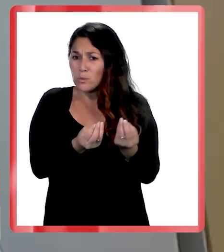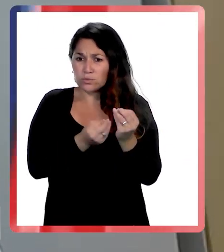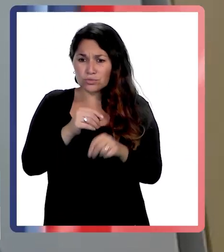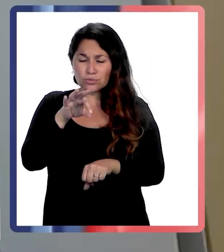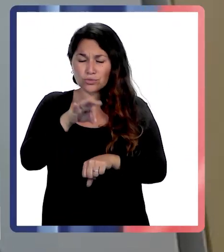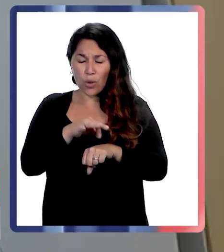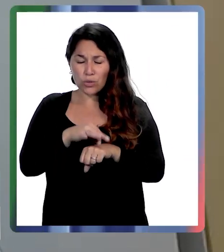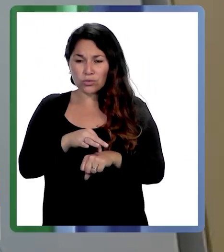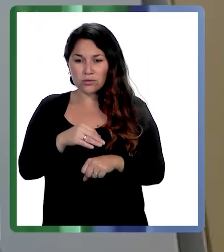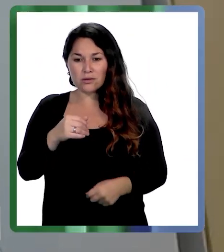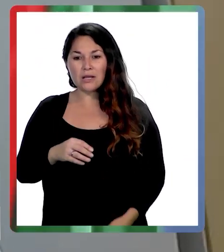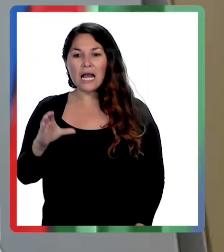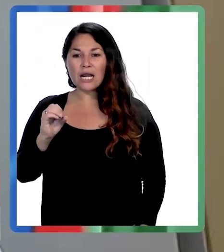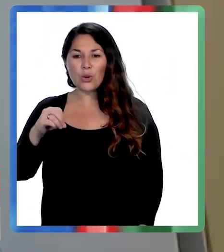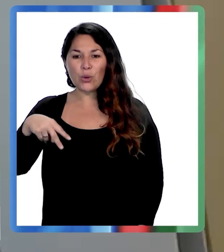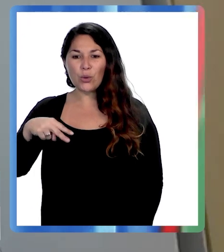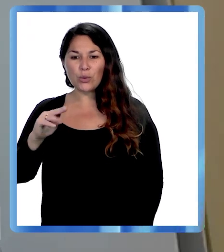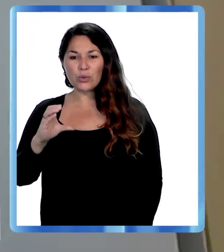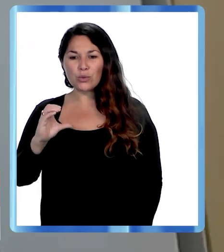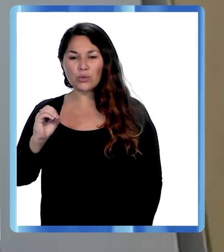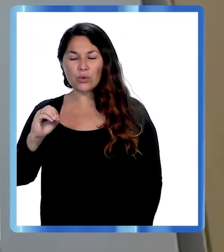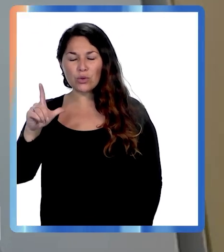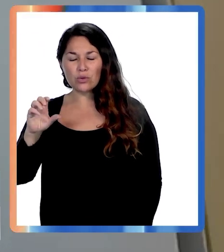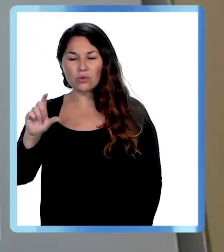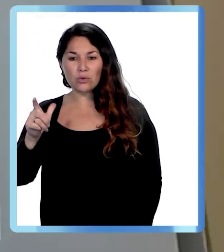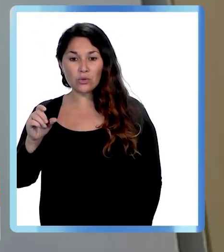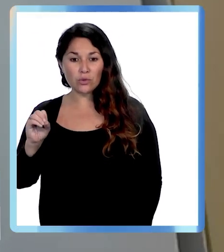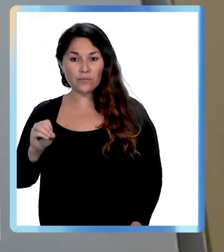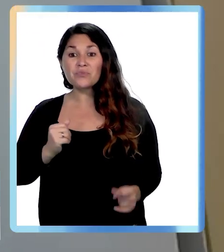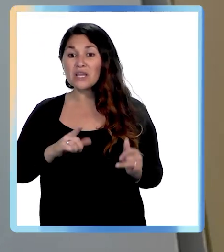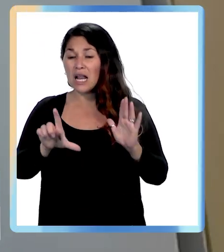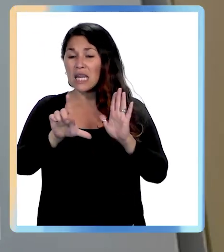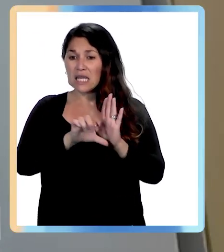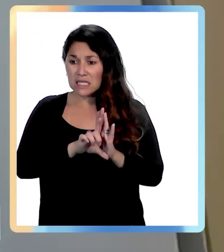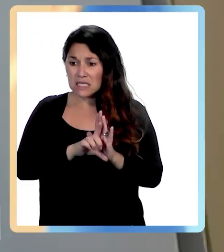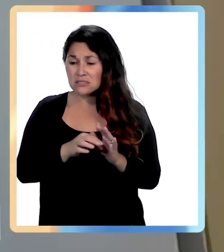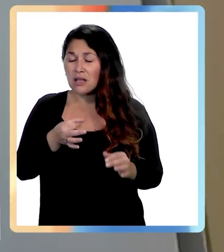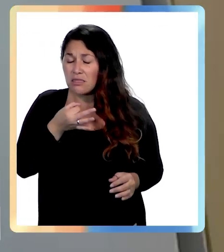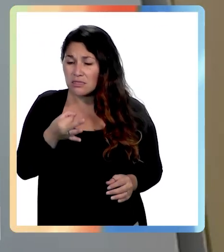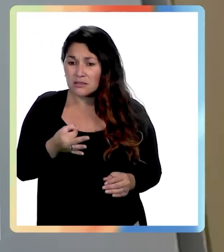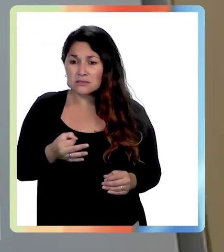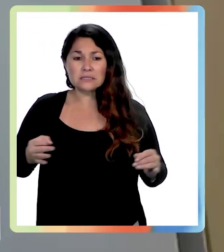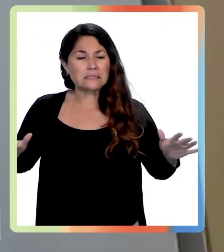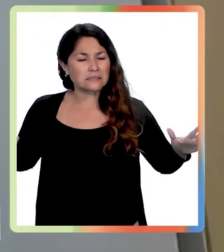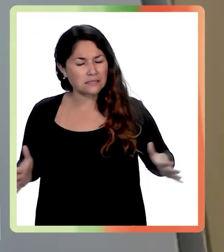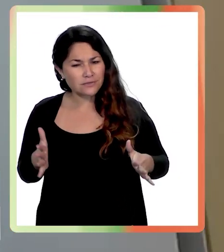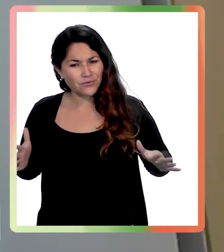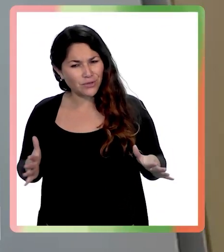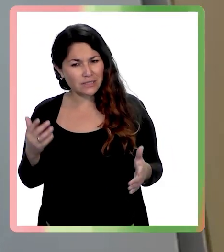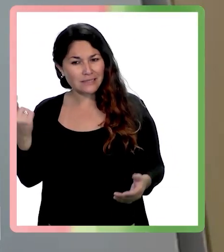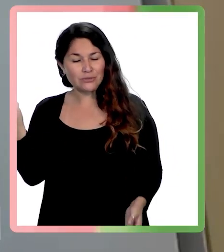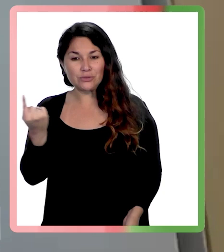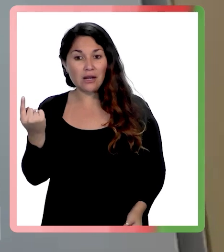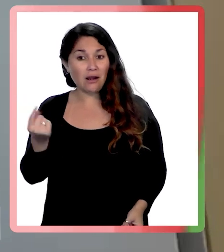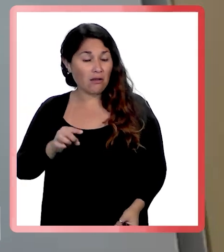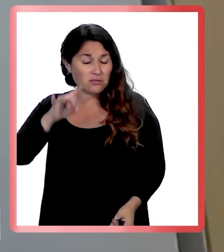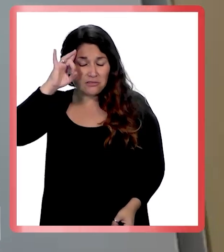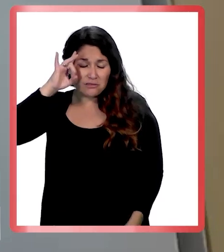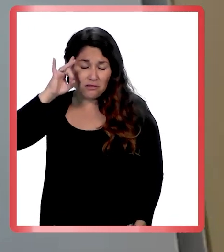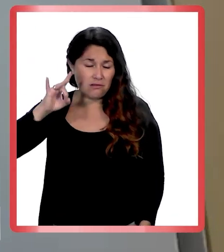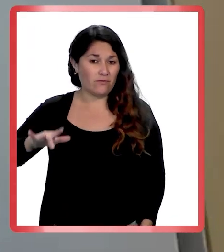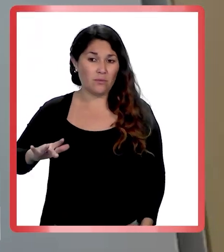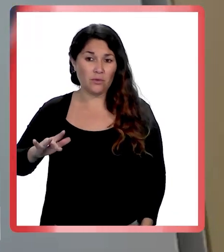Chile y la ley del cáncer intenta, a través del esfuerzo nacional, ir a ese punto. Está